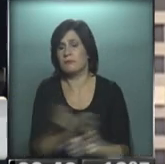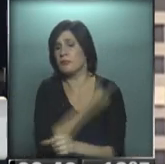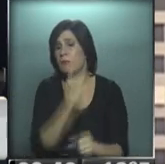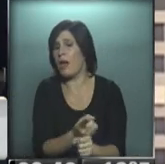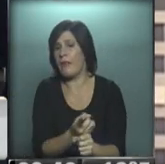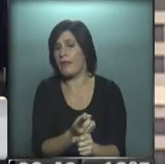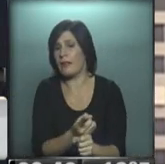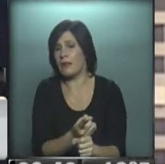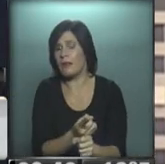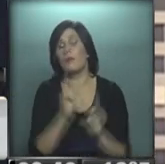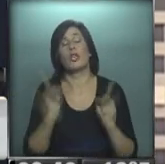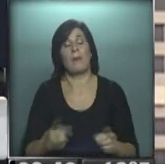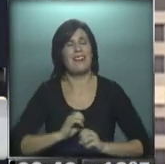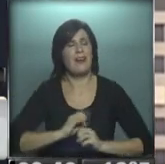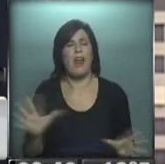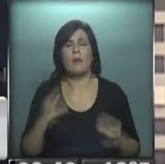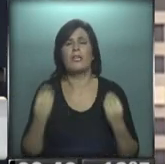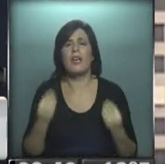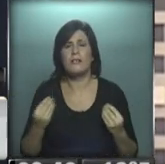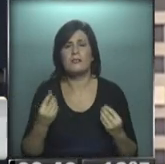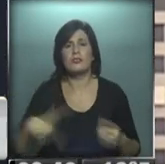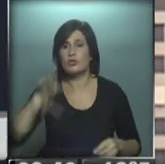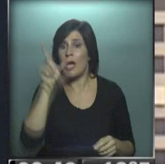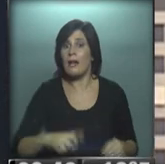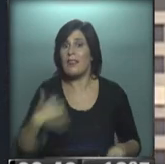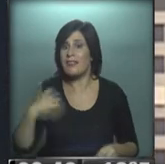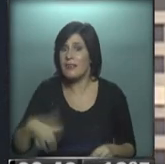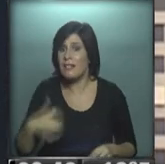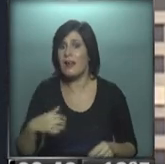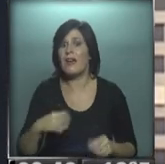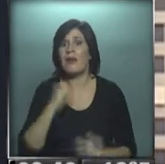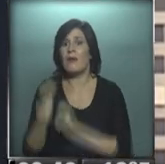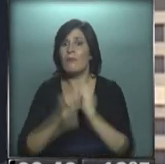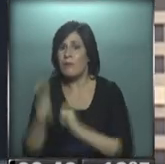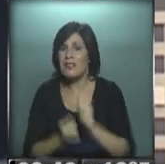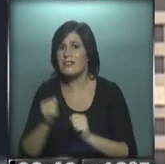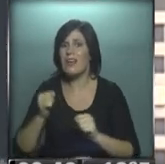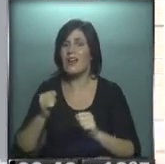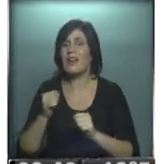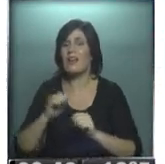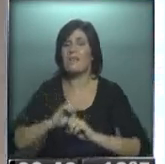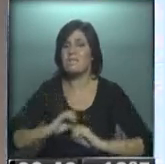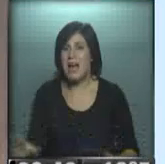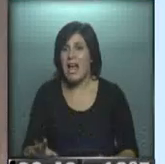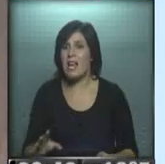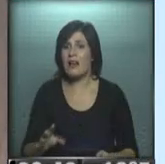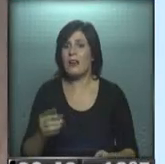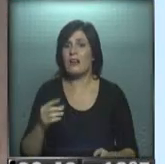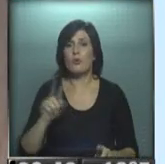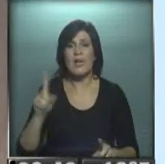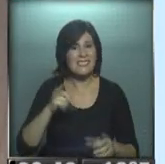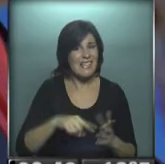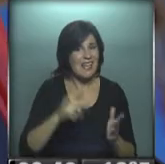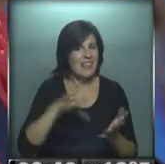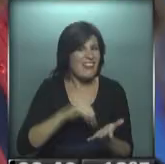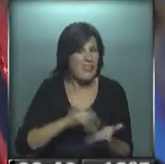lo más grave, nos formaríamos en un país inviable por políticas empresariales y no por falta de recursos.